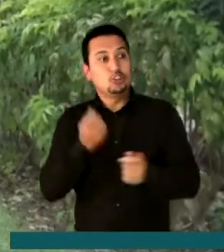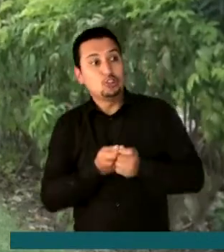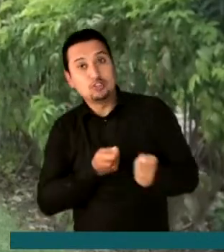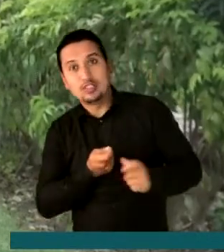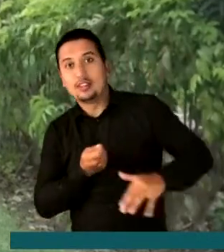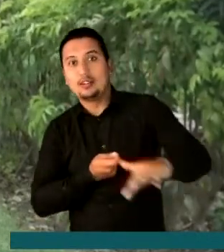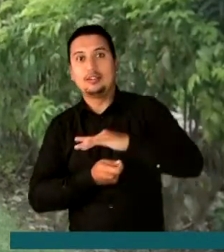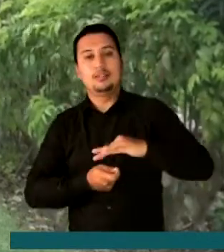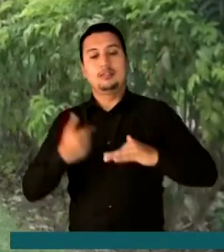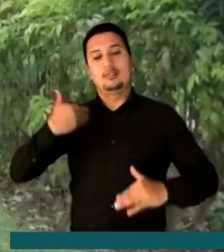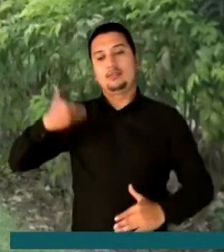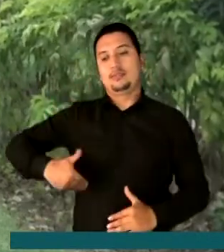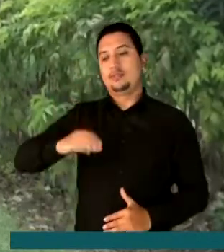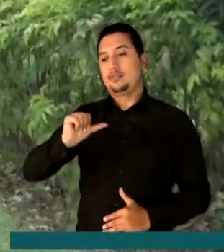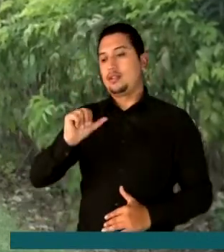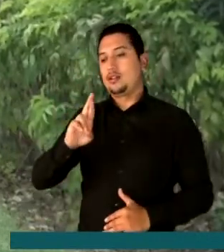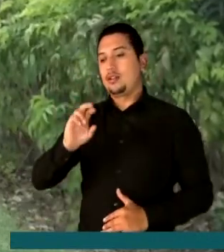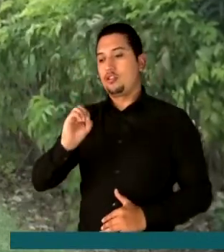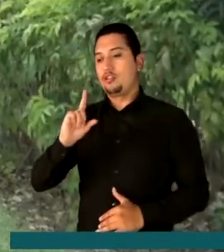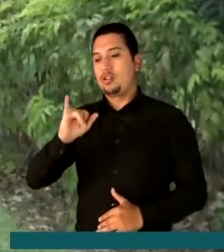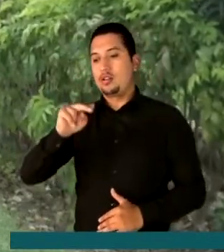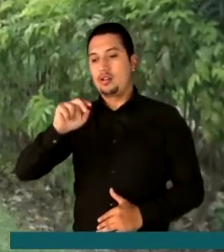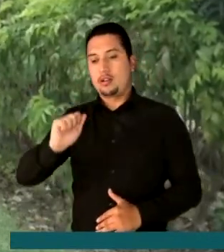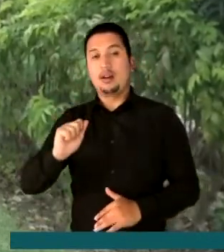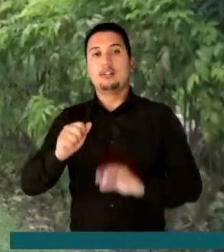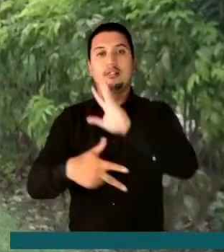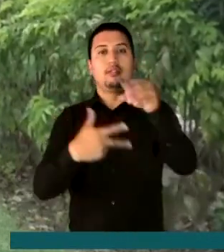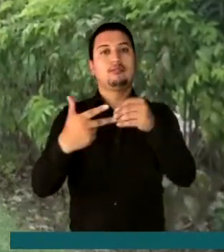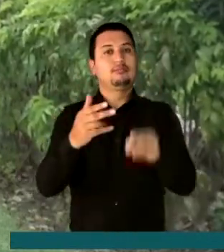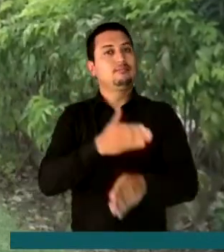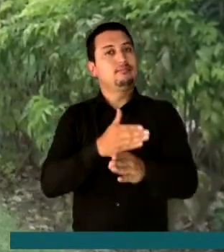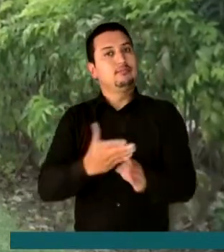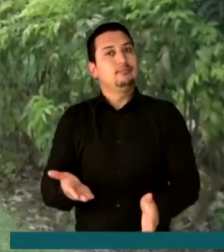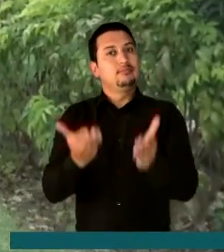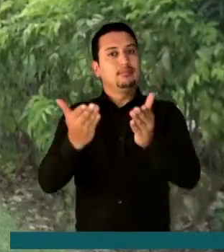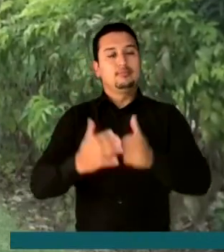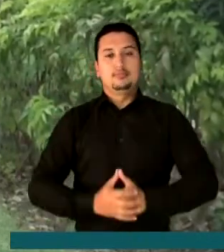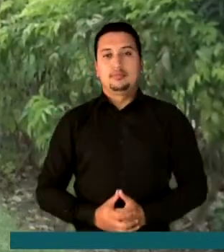municipio de Sopó, en el departamento de Cundinamarca, informó Carolina Escandón para Enlace 13.